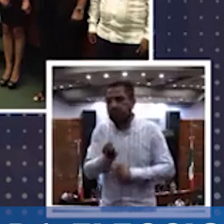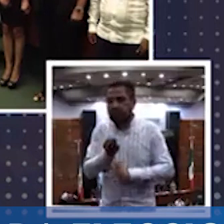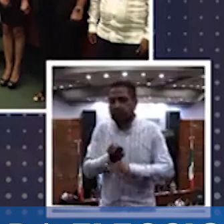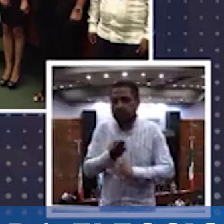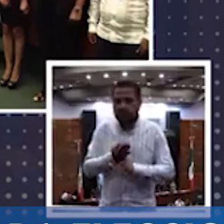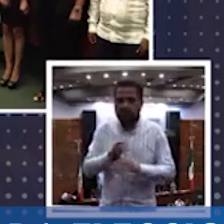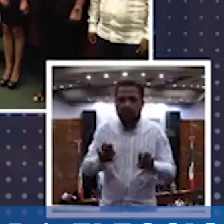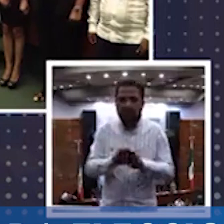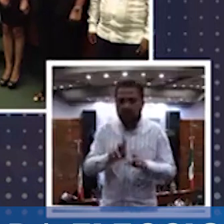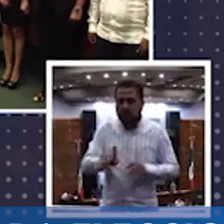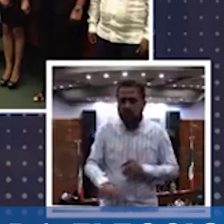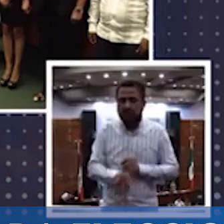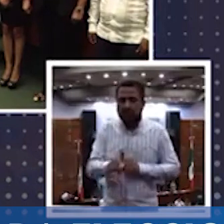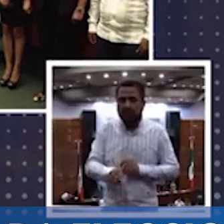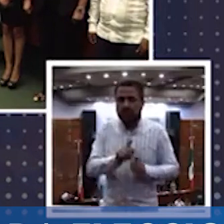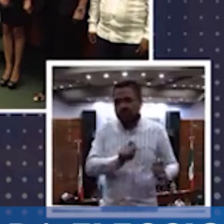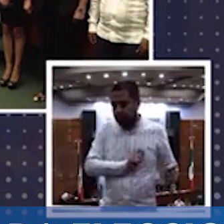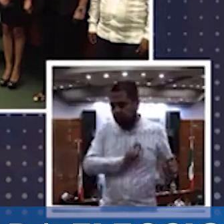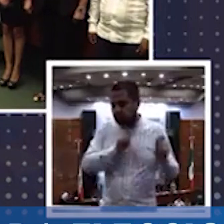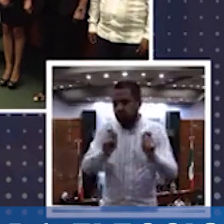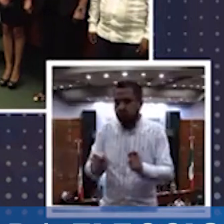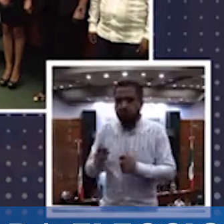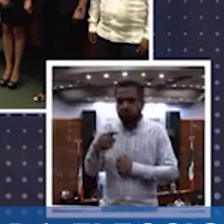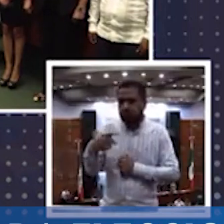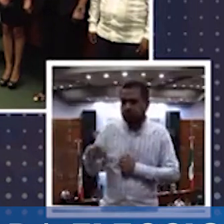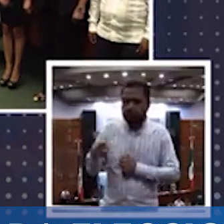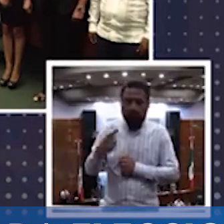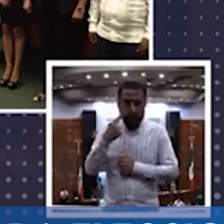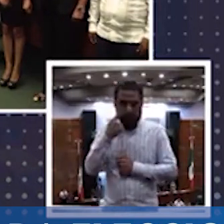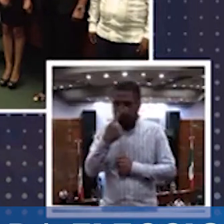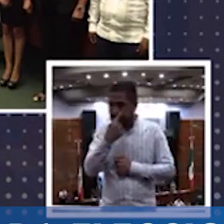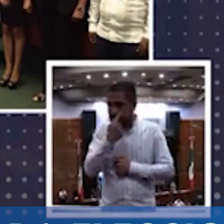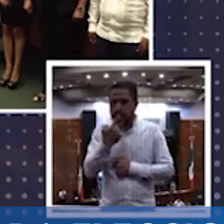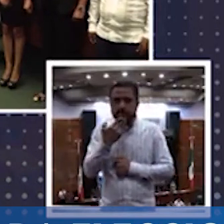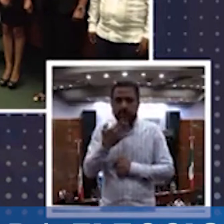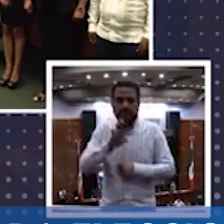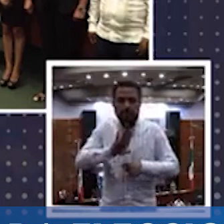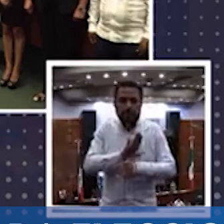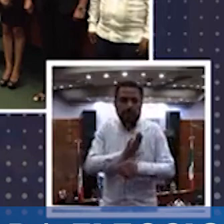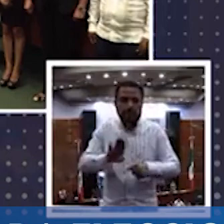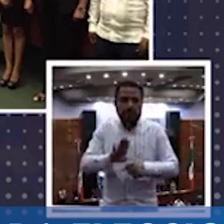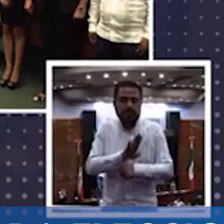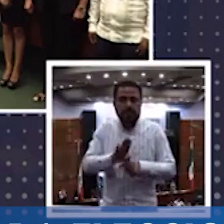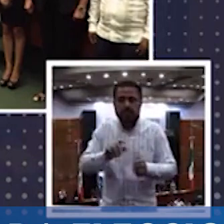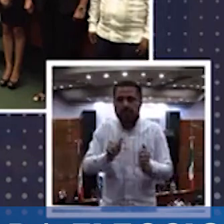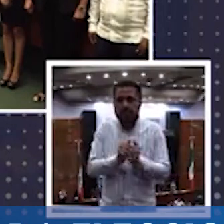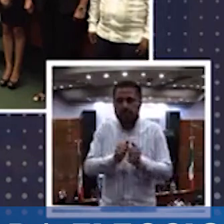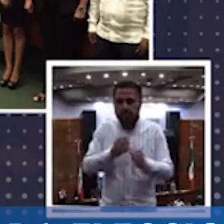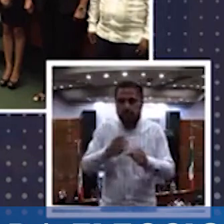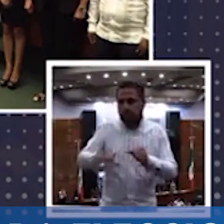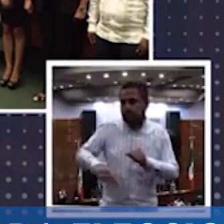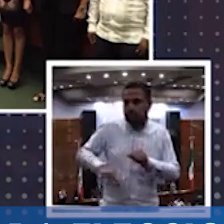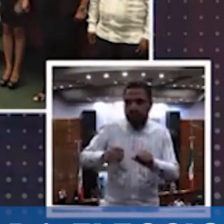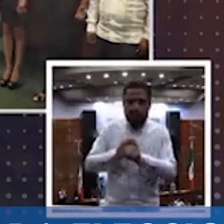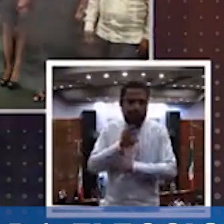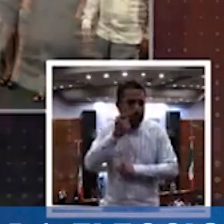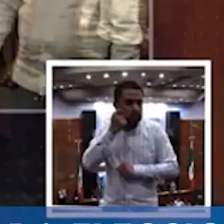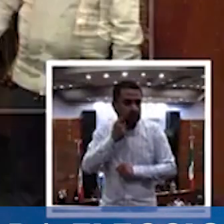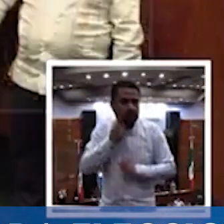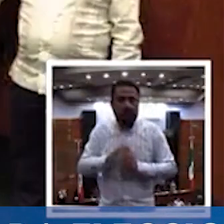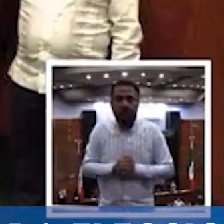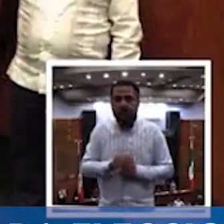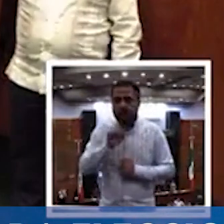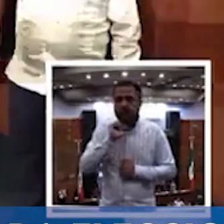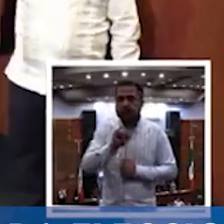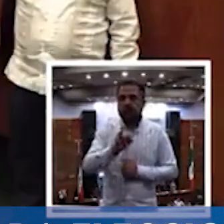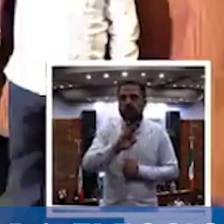diputado priista Rafael Navarrete Quesada del pan Ana lenis resendis Javier la periodista Yaneli Hernández Martínez y de